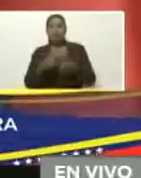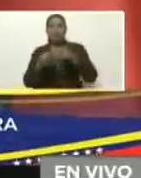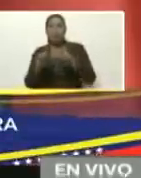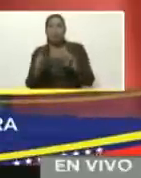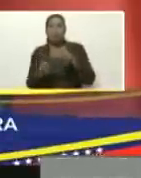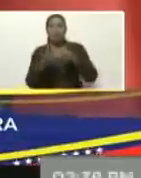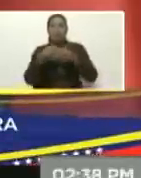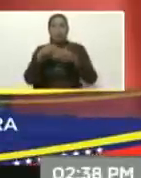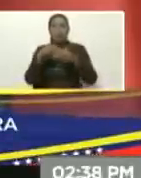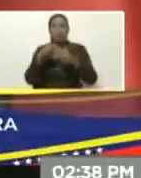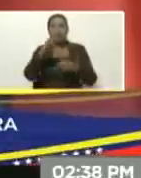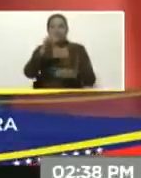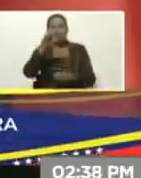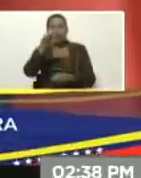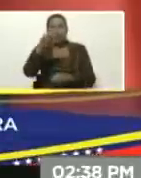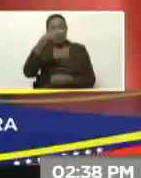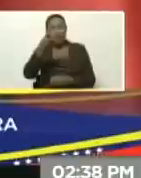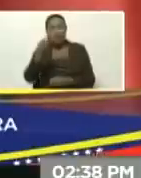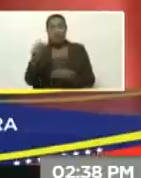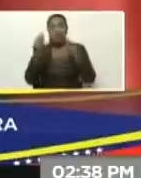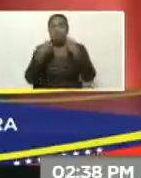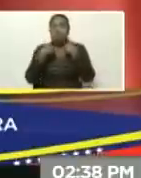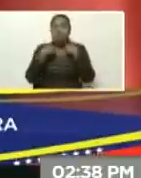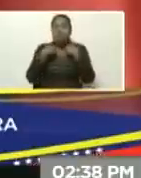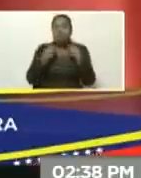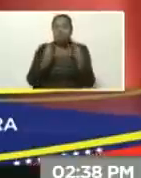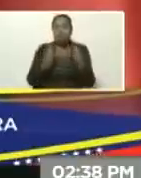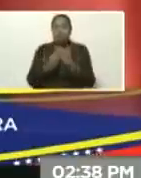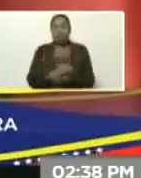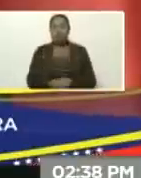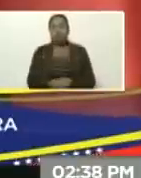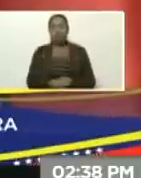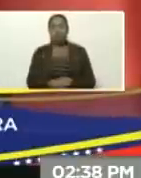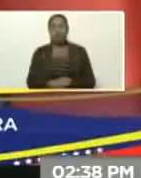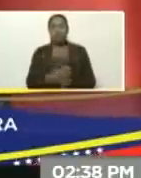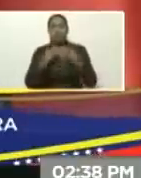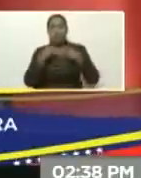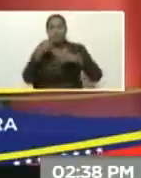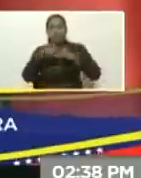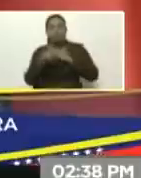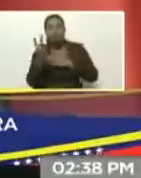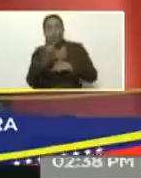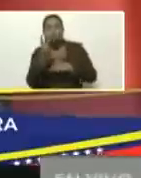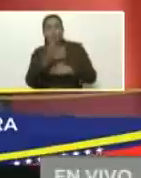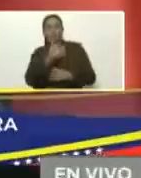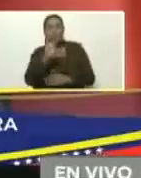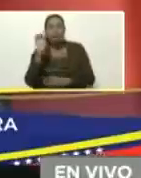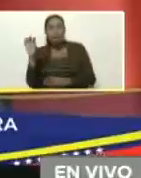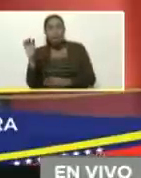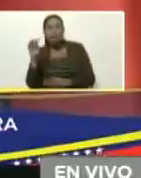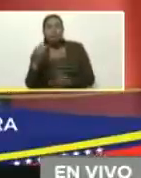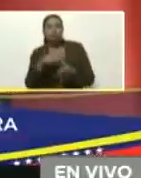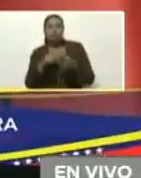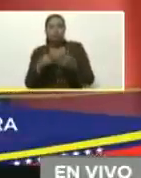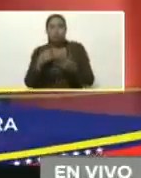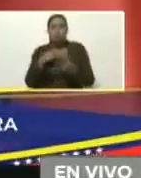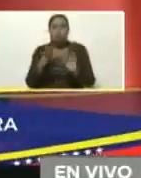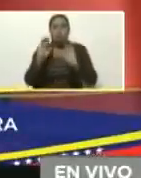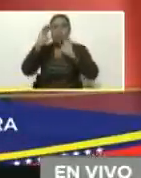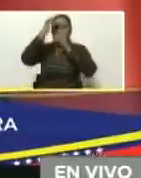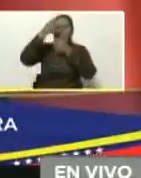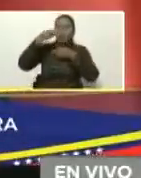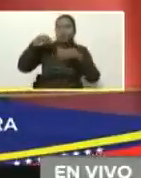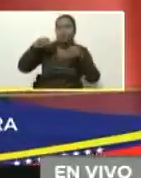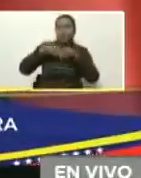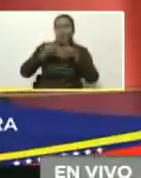PYD viven, están dentro de estos dos países. Entonces, los terroristas